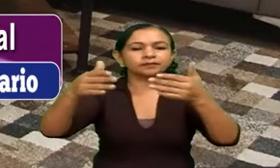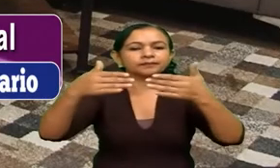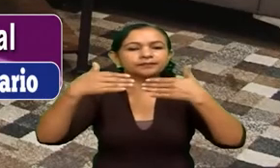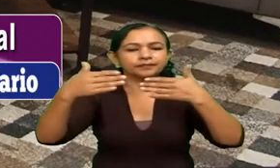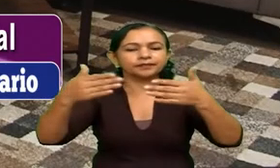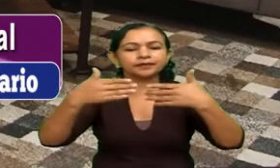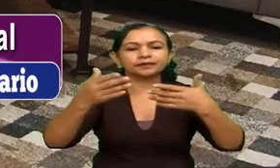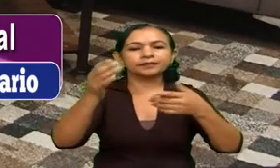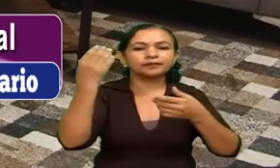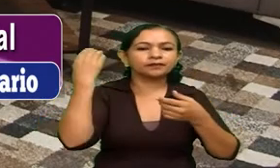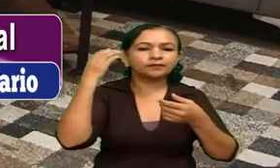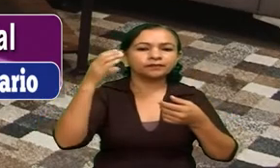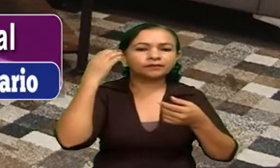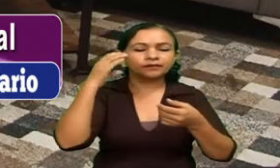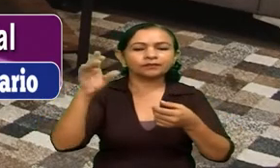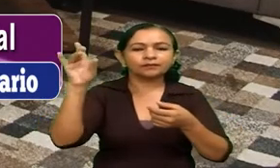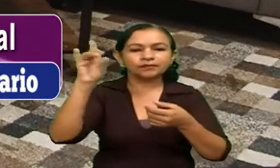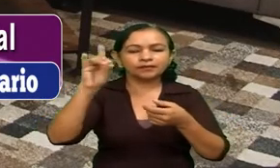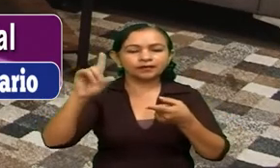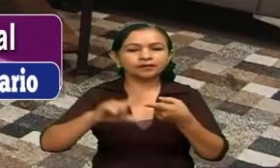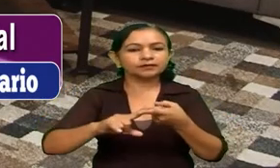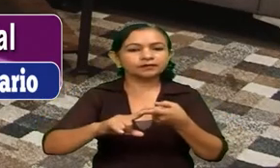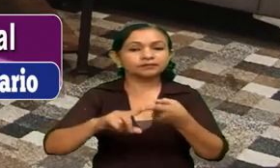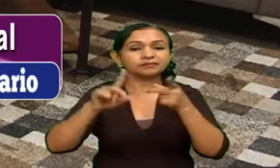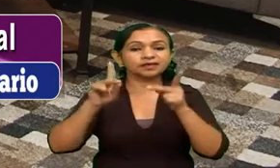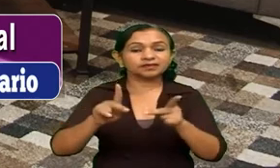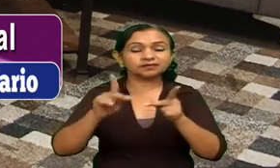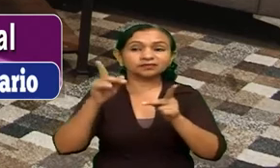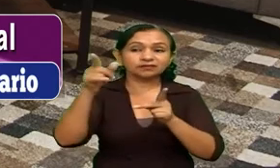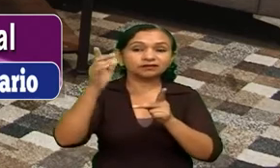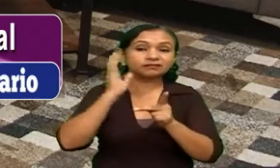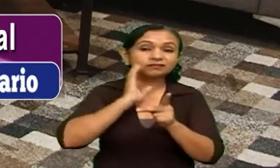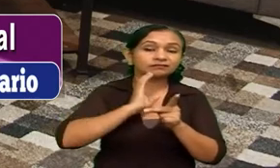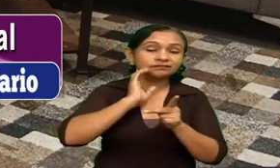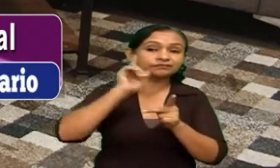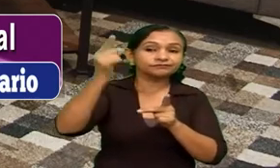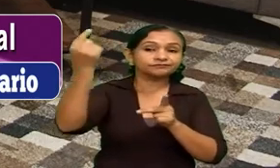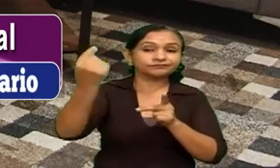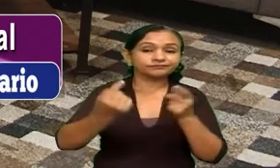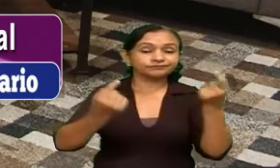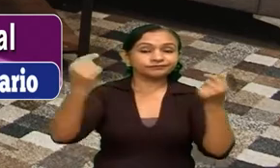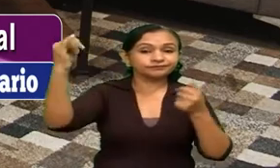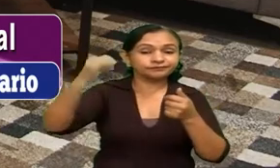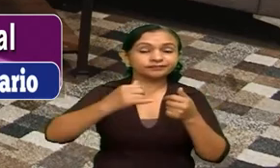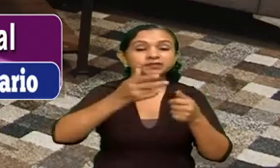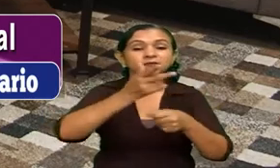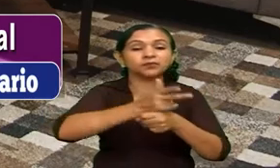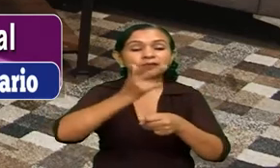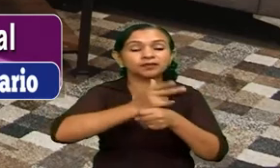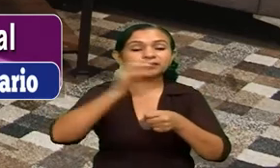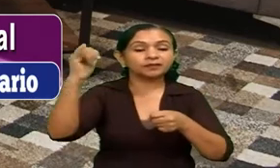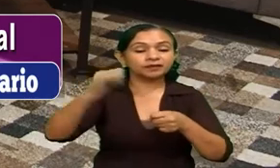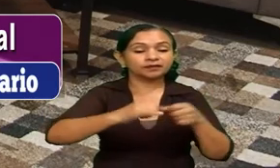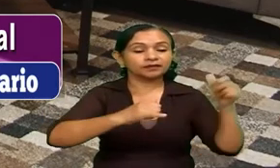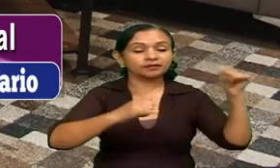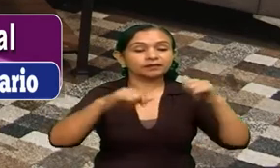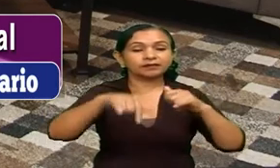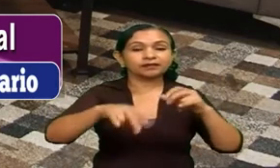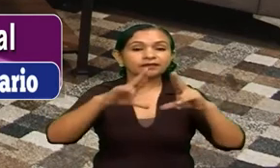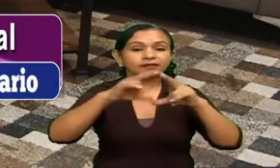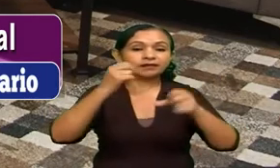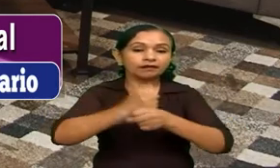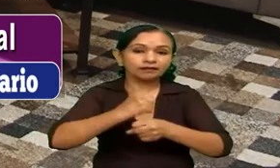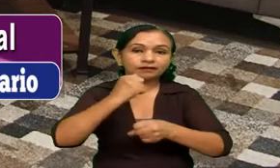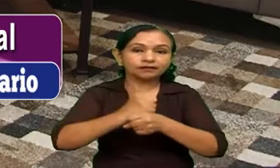de Colombia, de Bolivia, de Bolivia, todo esto, lado de Guatemala. Hoy